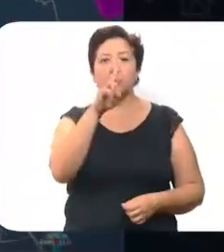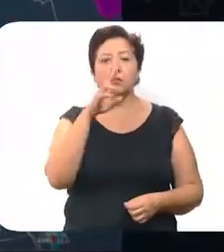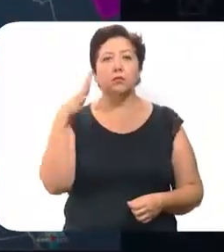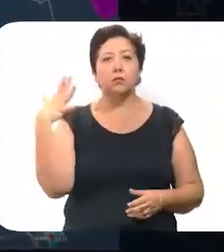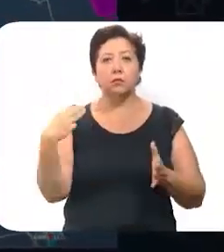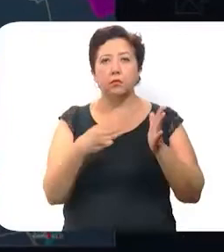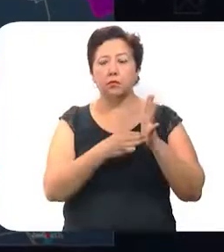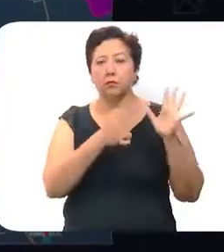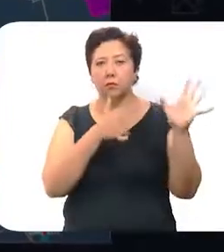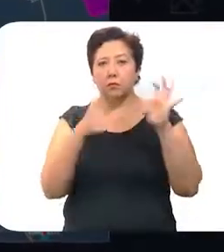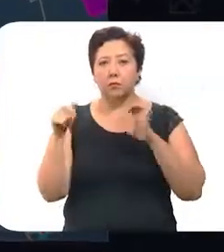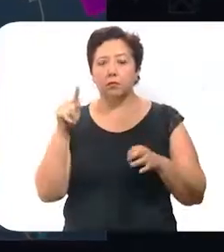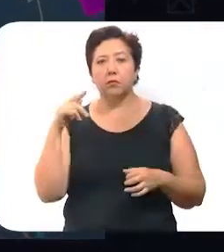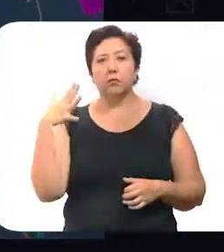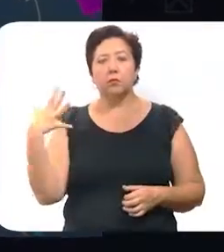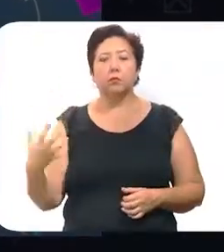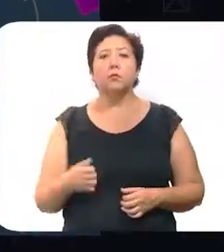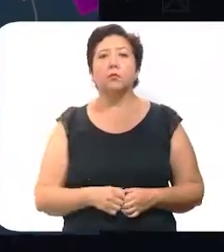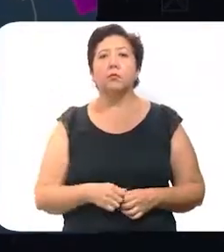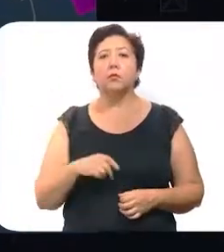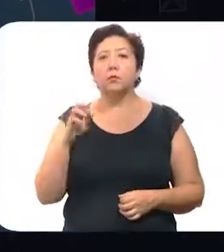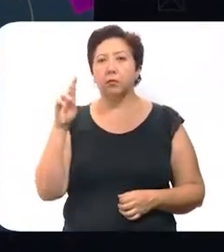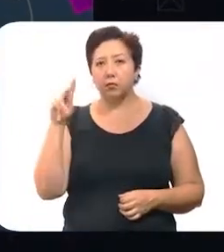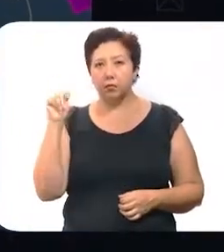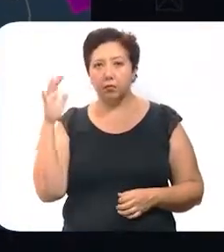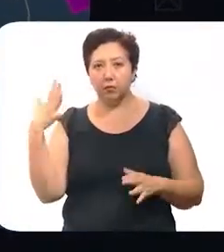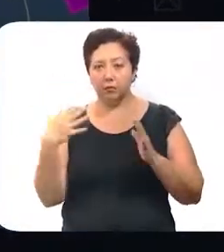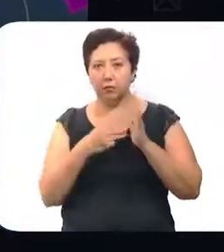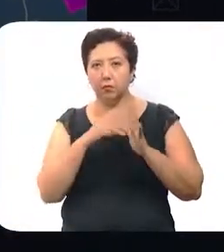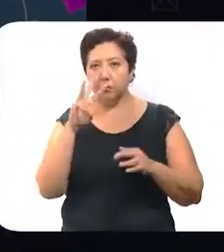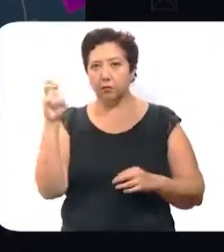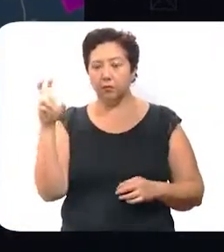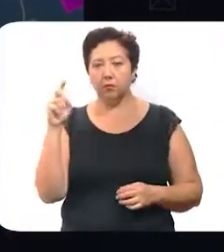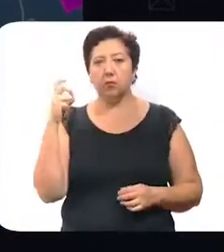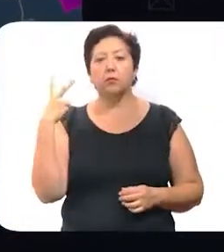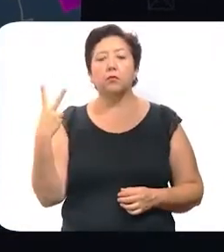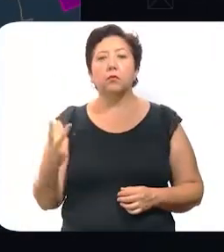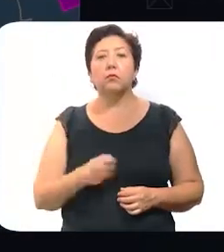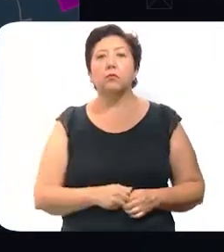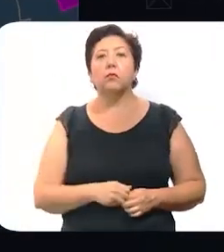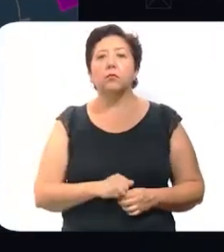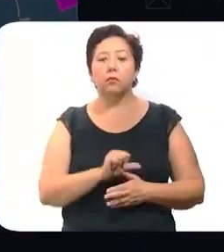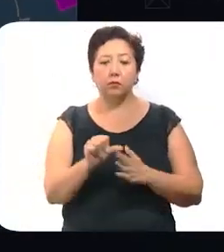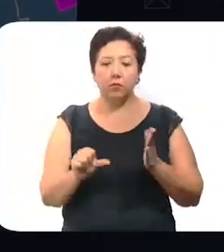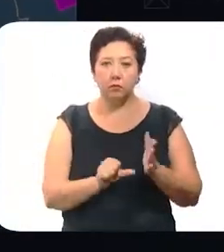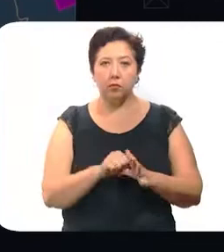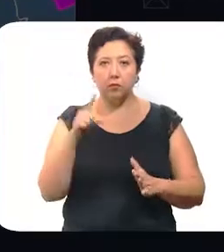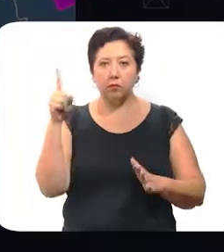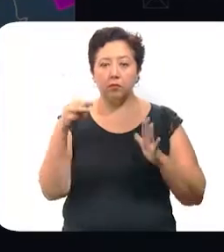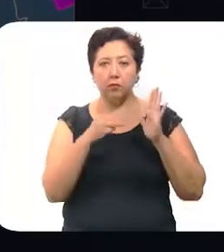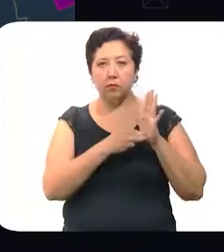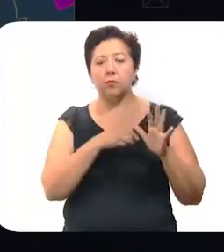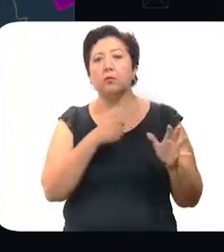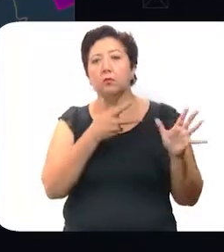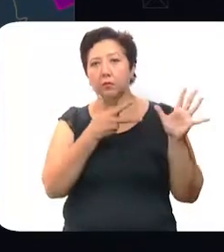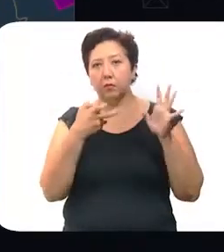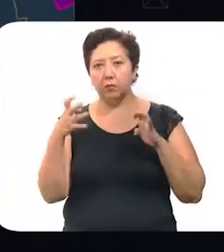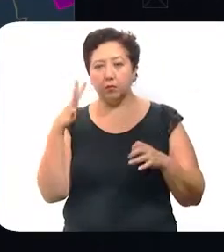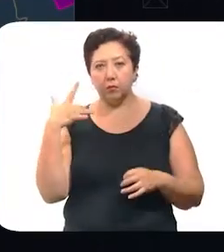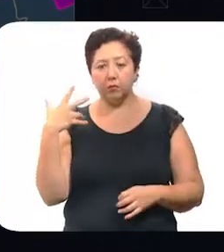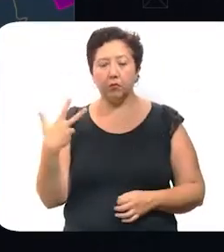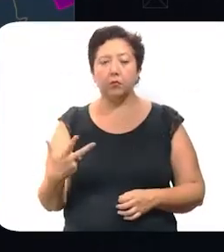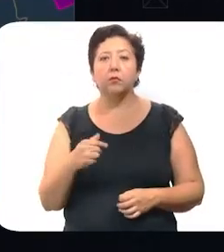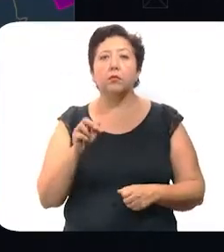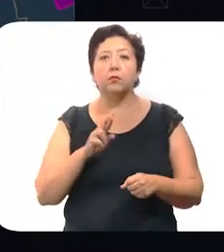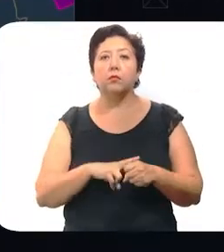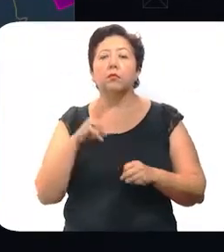norte 5.675, en la zona oriente 5.332, en la zona centro 1.858, en la